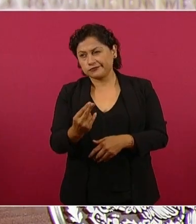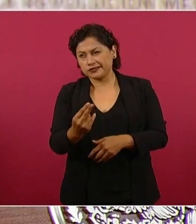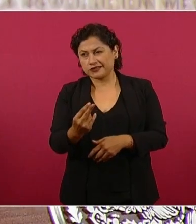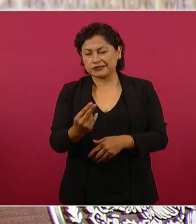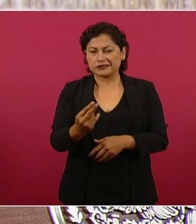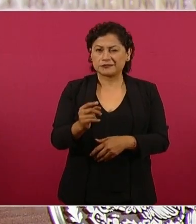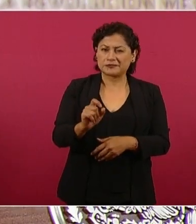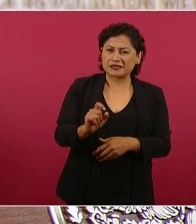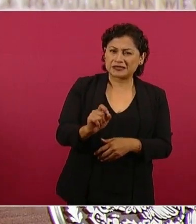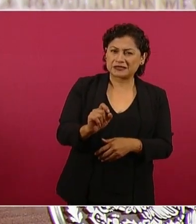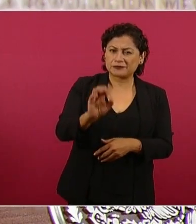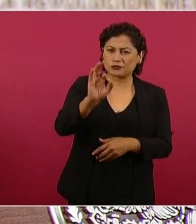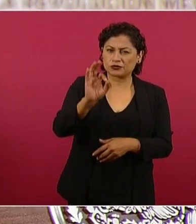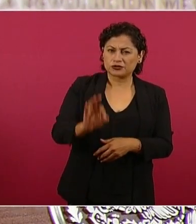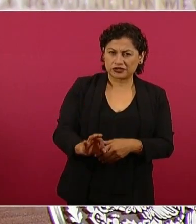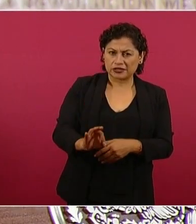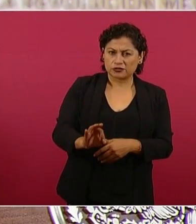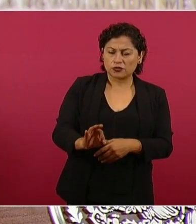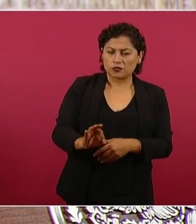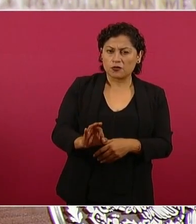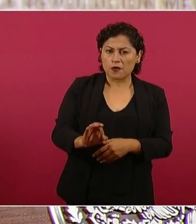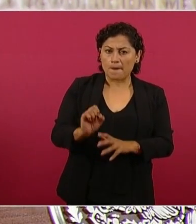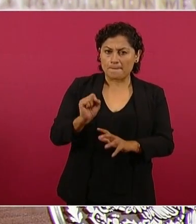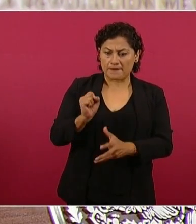25% del presupuesto nacional.